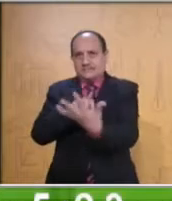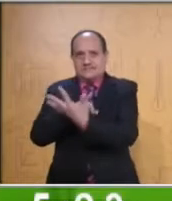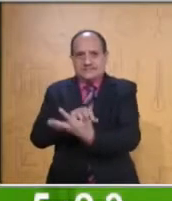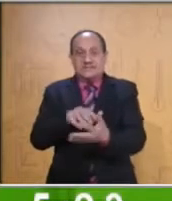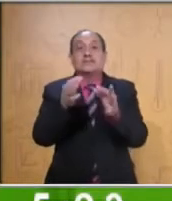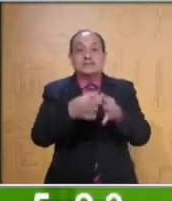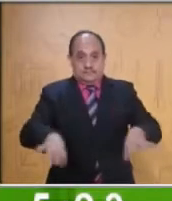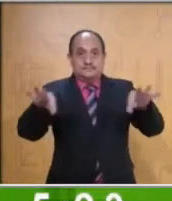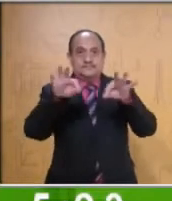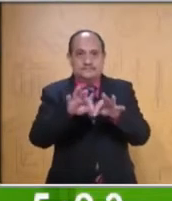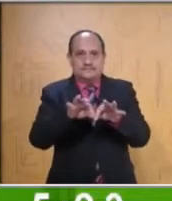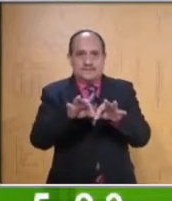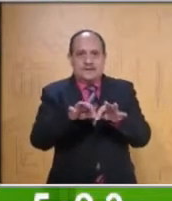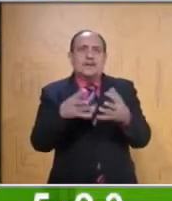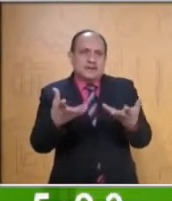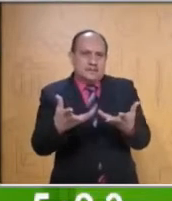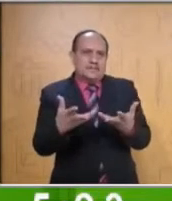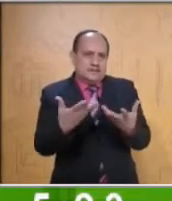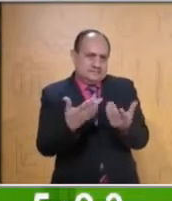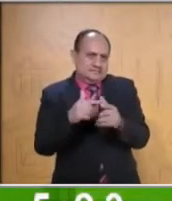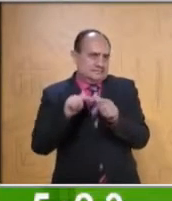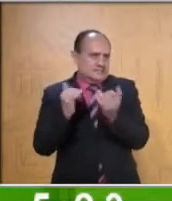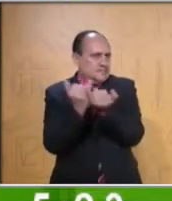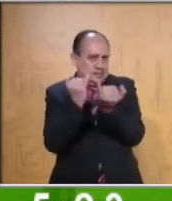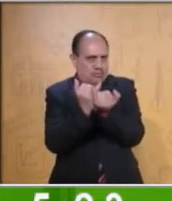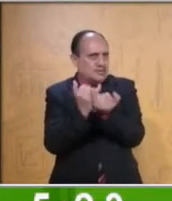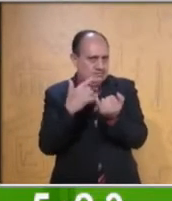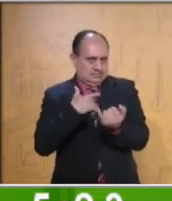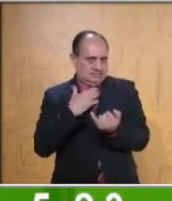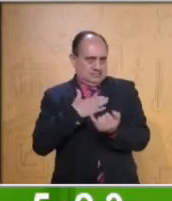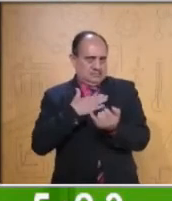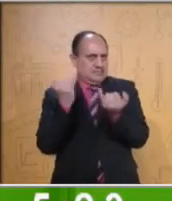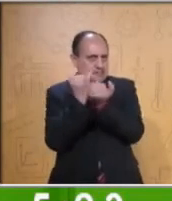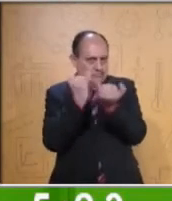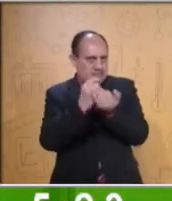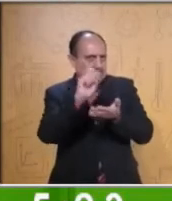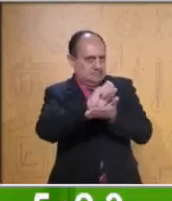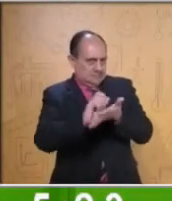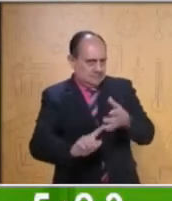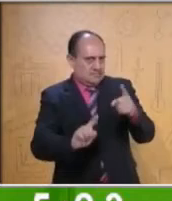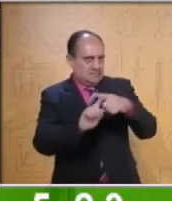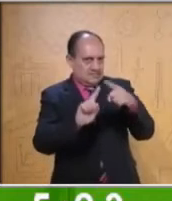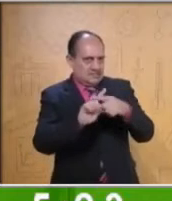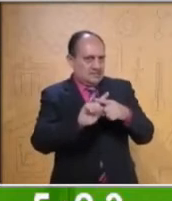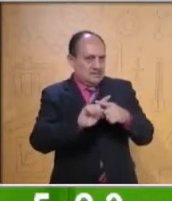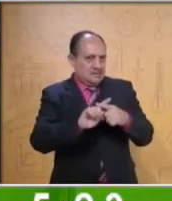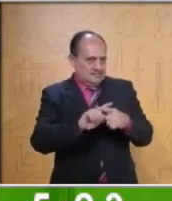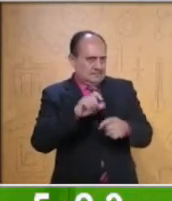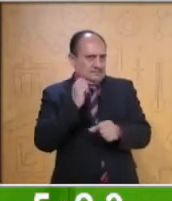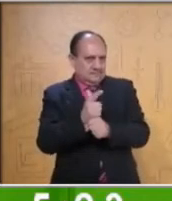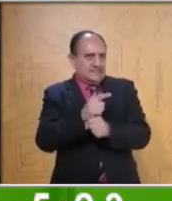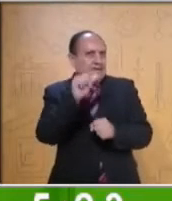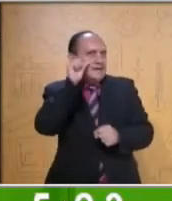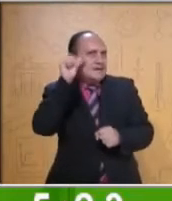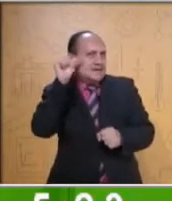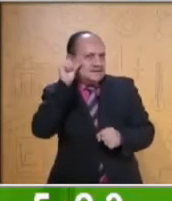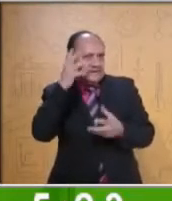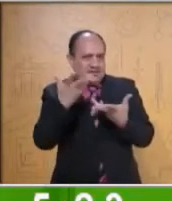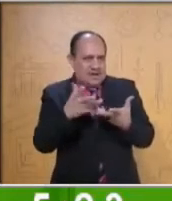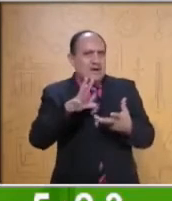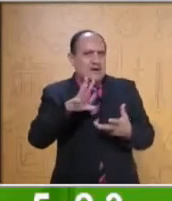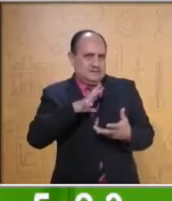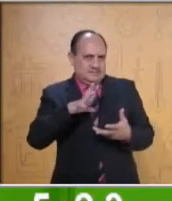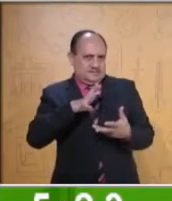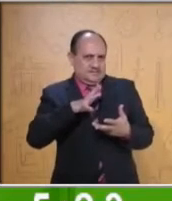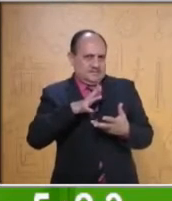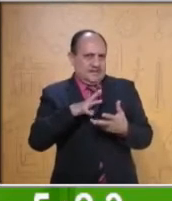muy importante que me sigan a la hora de realizar el trabajo, porque si ustedes se dieron cuenta el día de ayer yo trabajé con menos elementos.